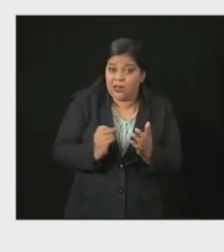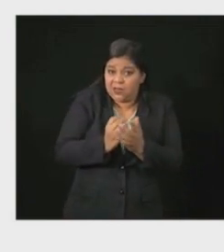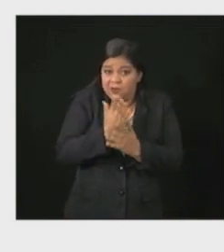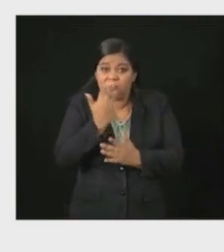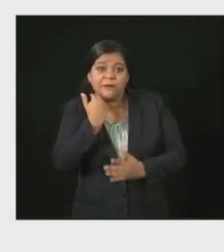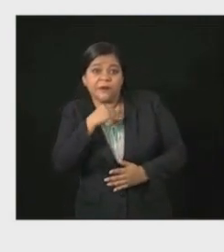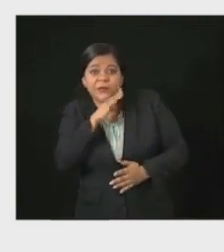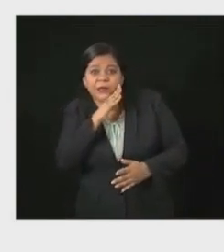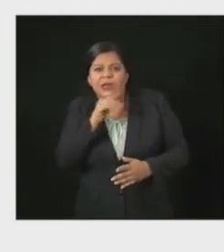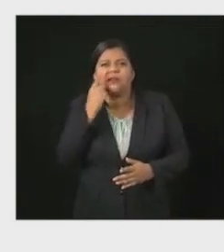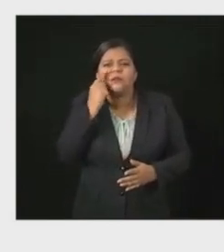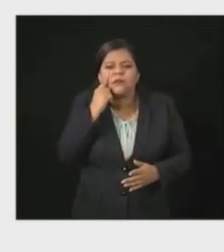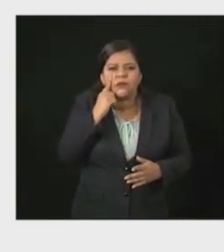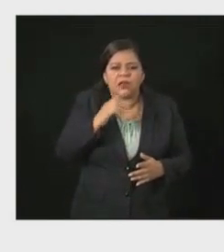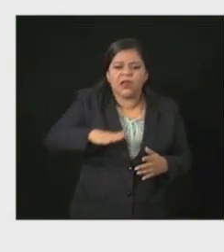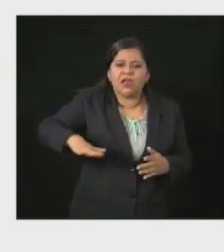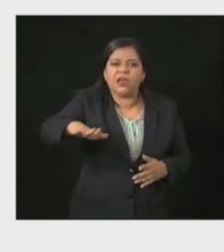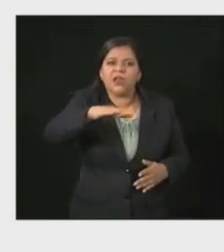otros. Correcto, para otros